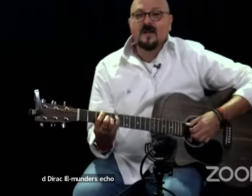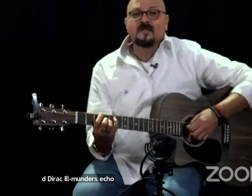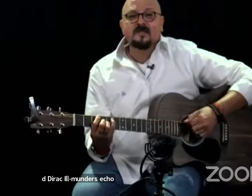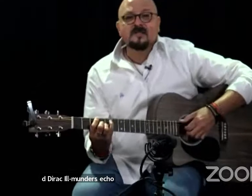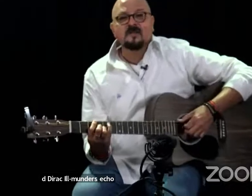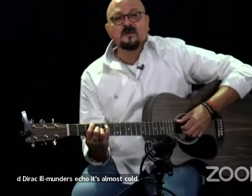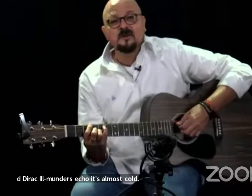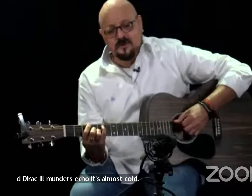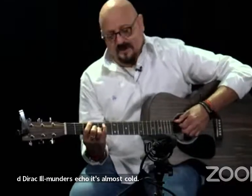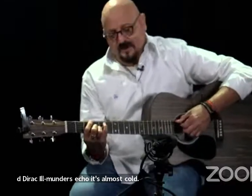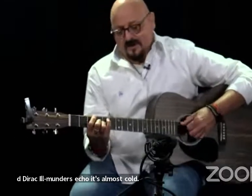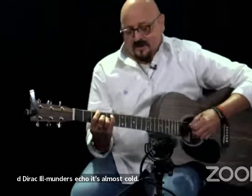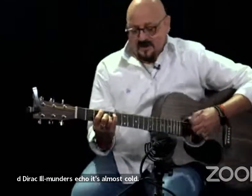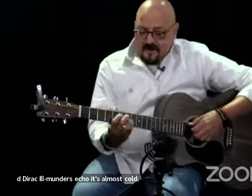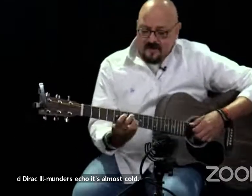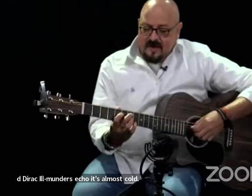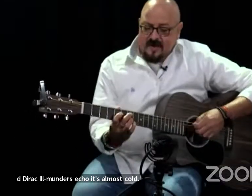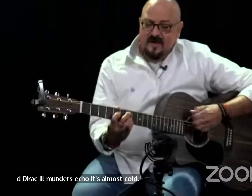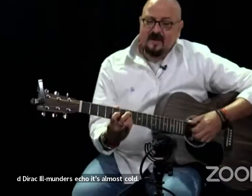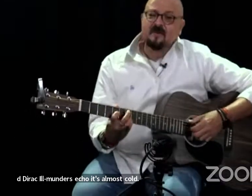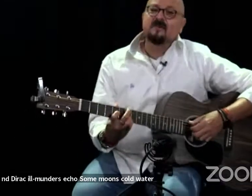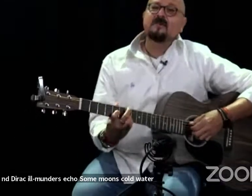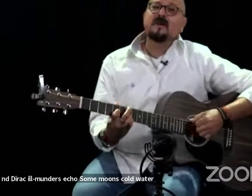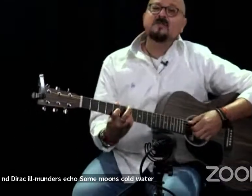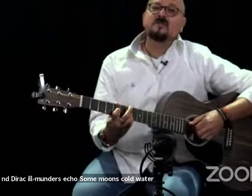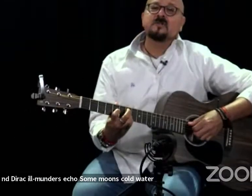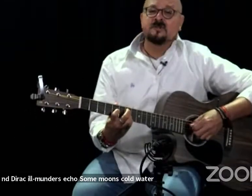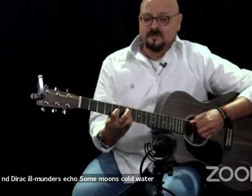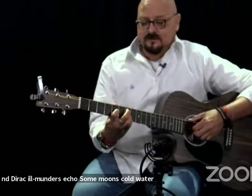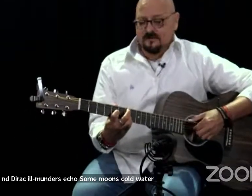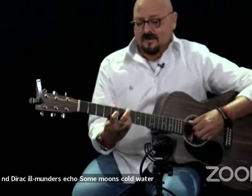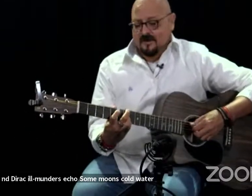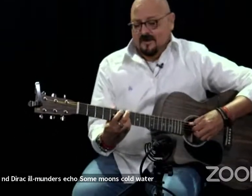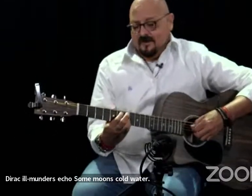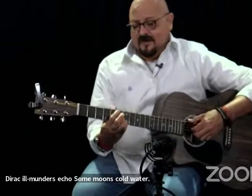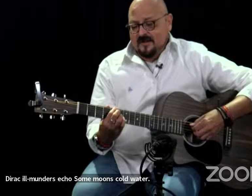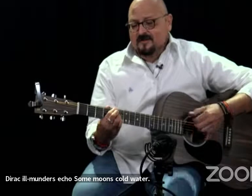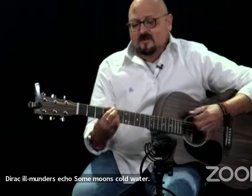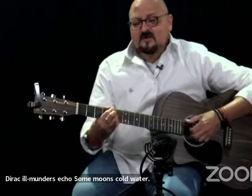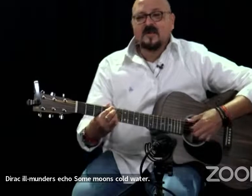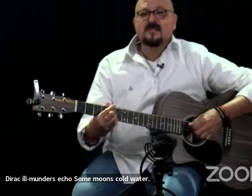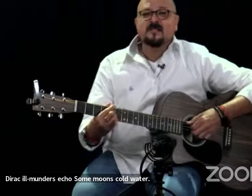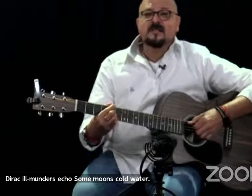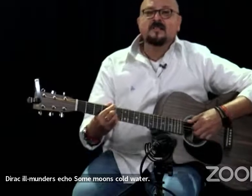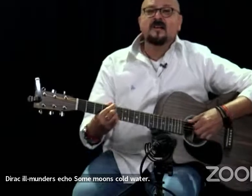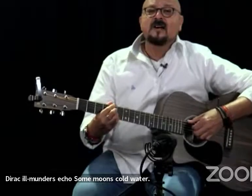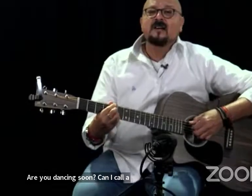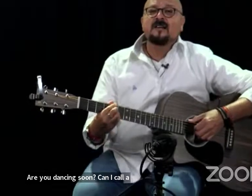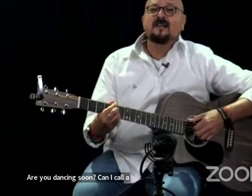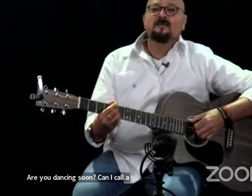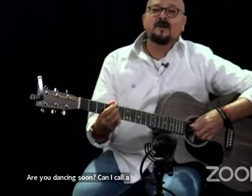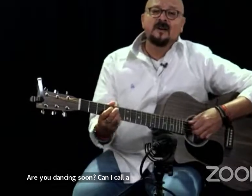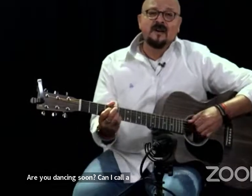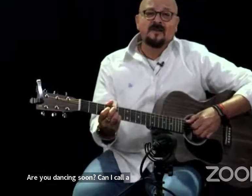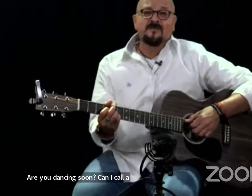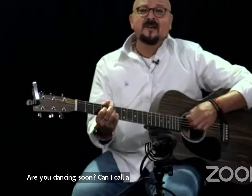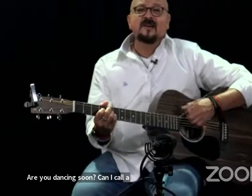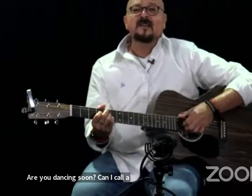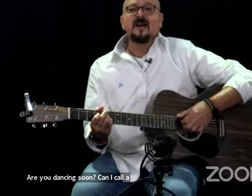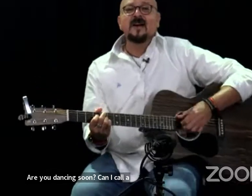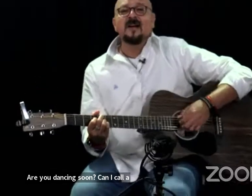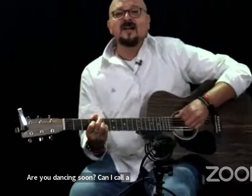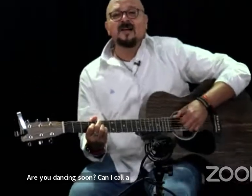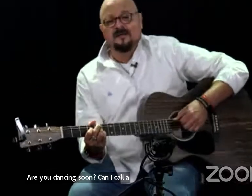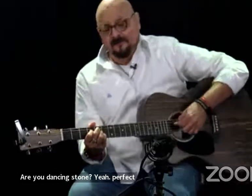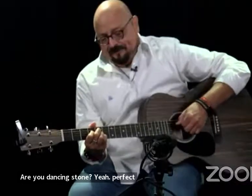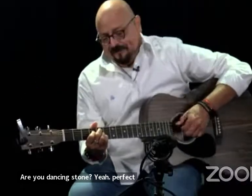Hay un transistor en cada corazón. Tenemos la señal